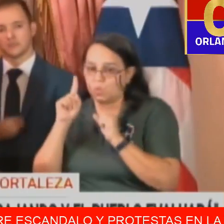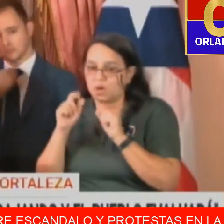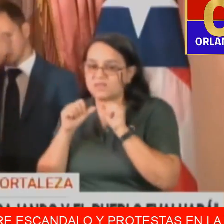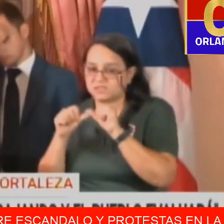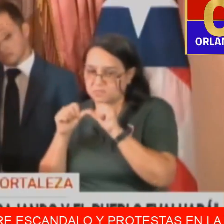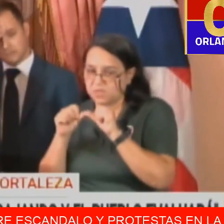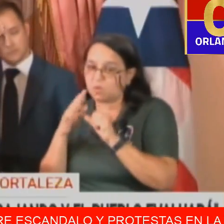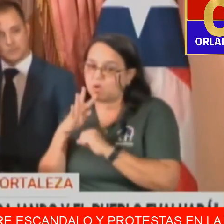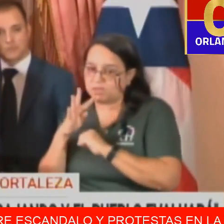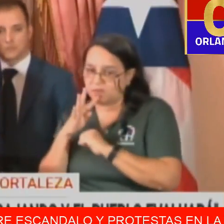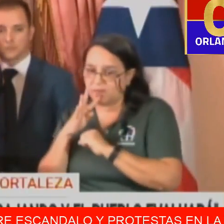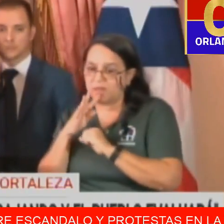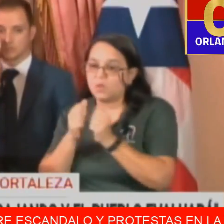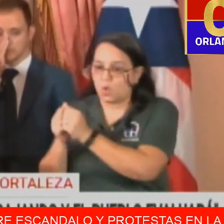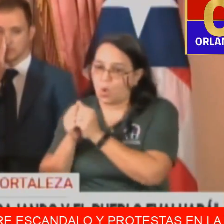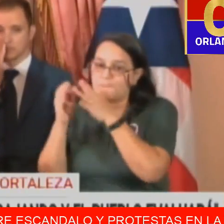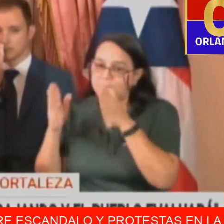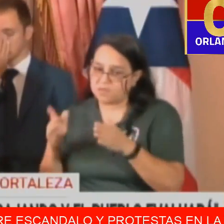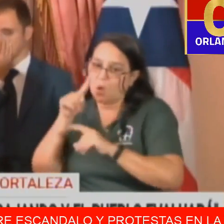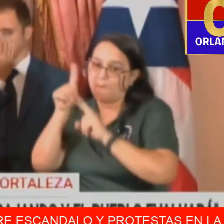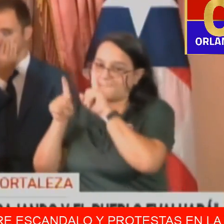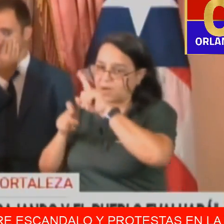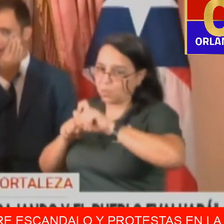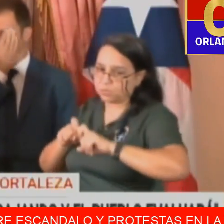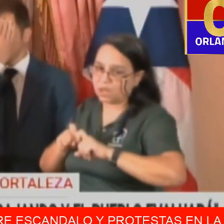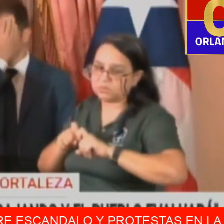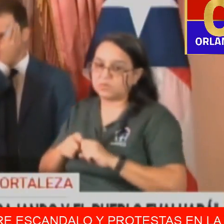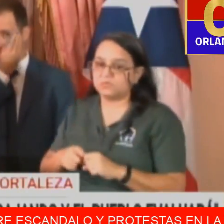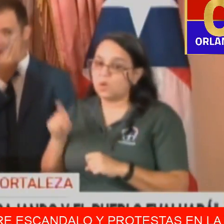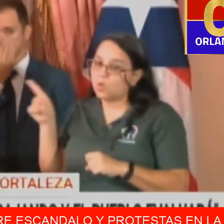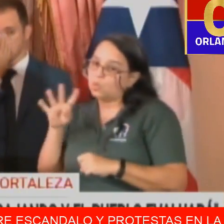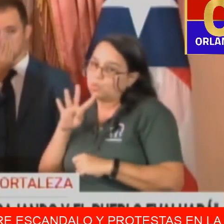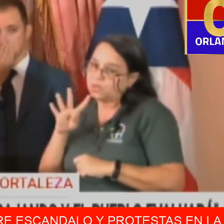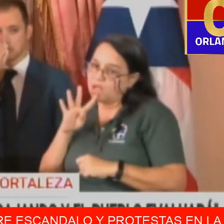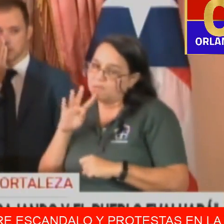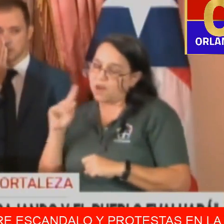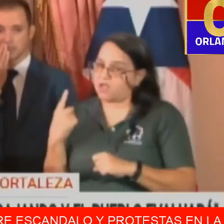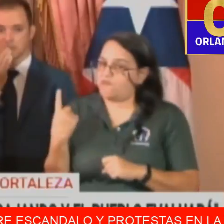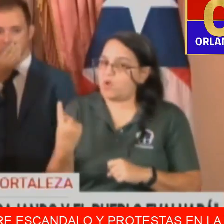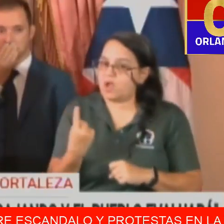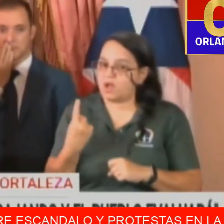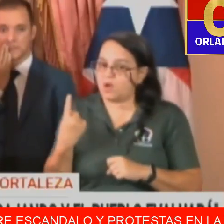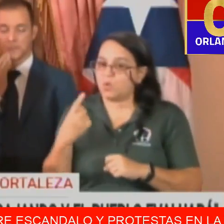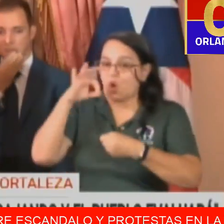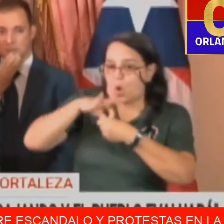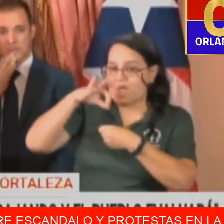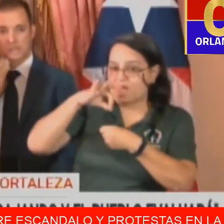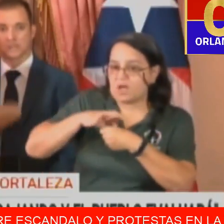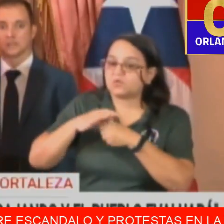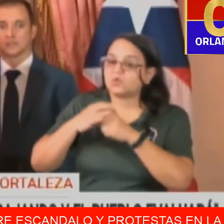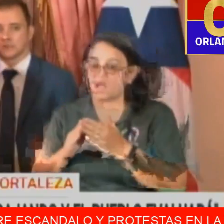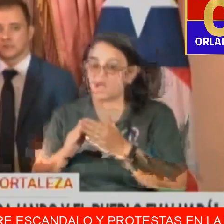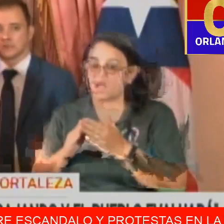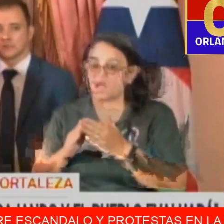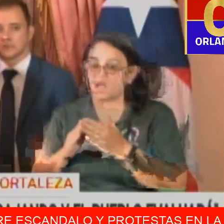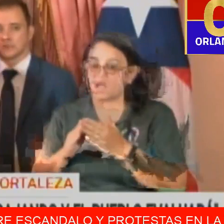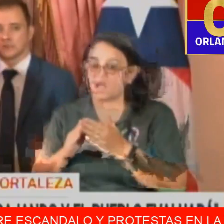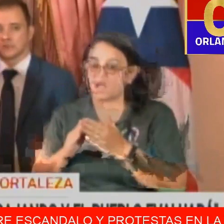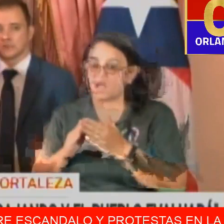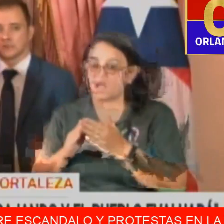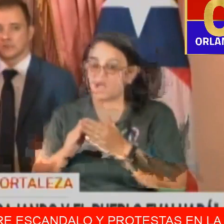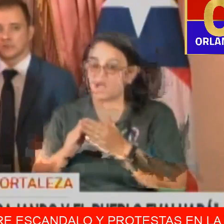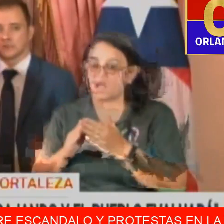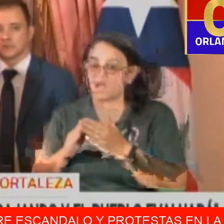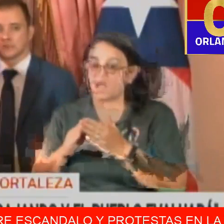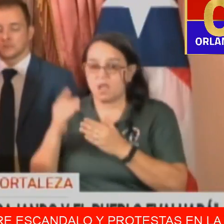seguimiento a lo que han estado los compañeros preguntando. Usted habla que fue el único electo, ¿verdad?, por el pueblo, que por